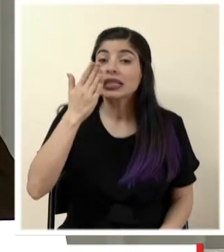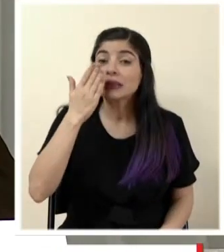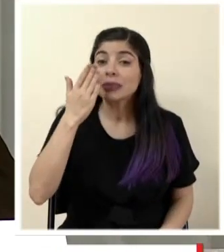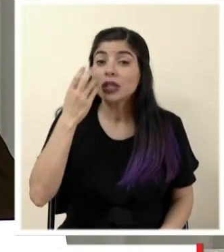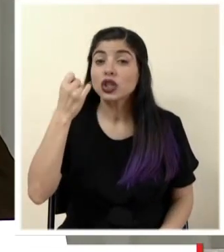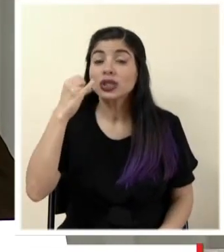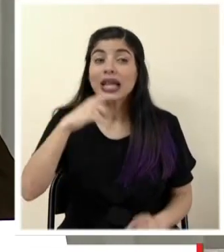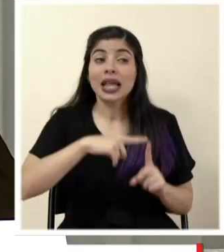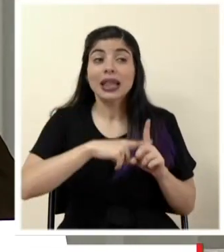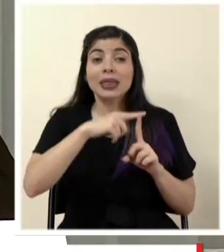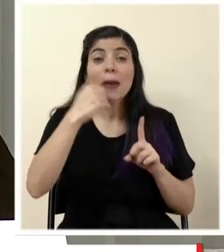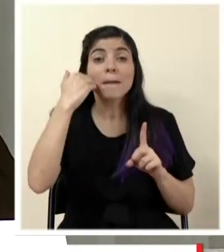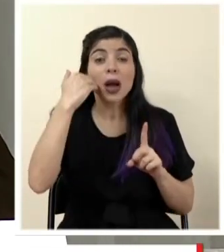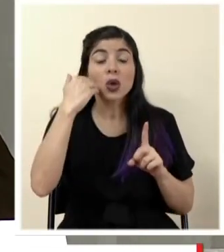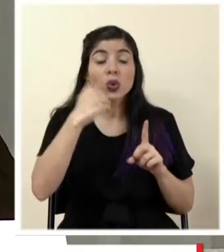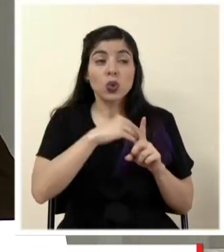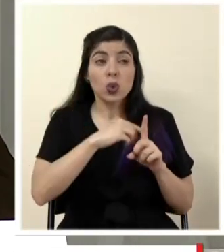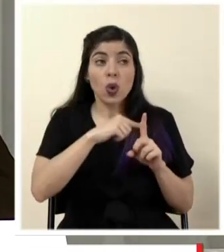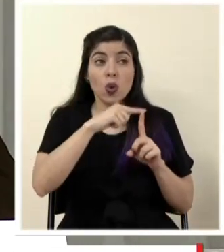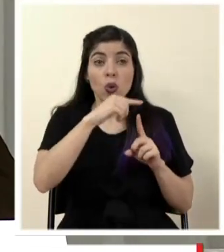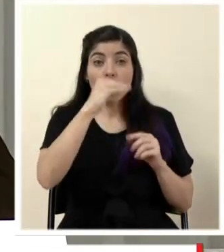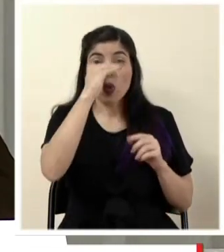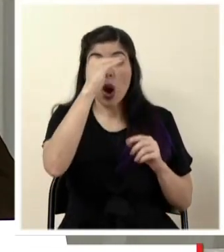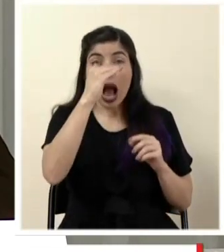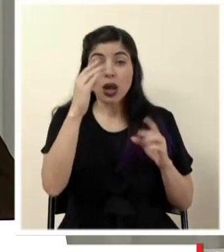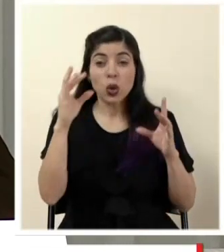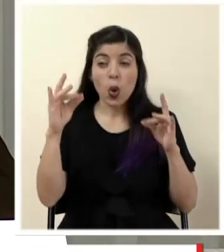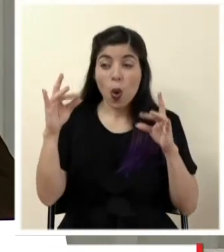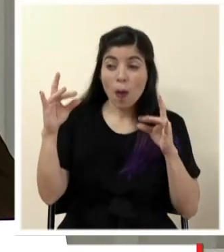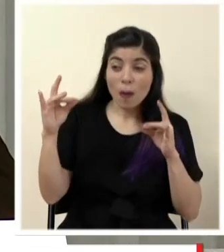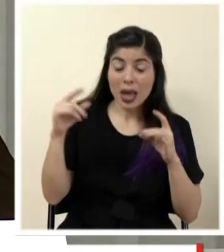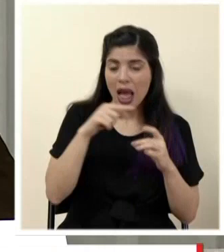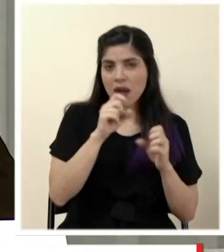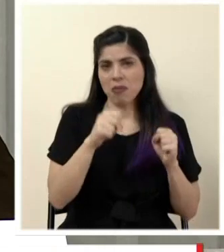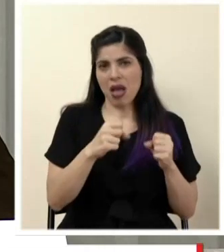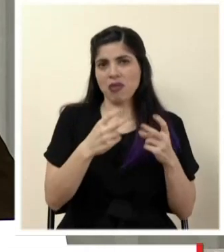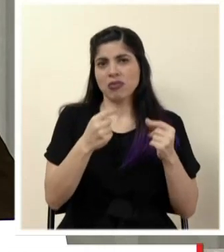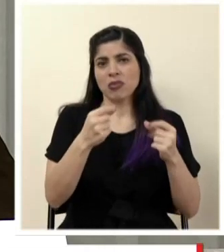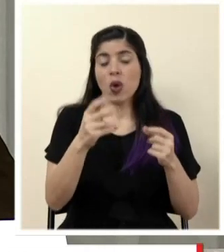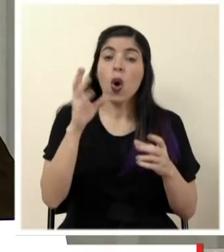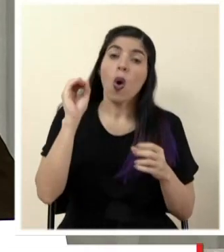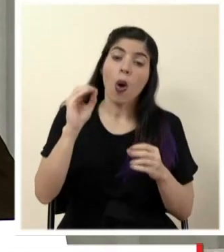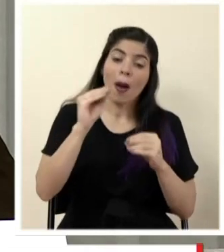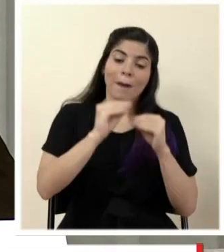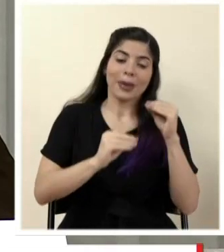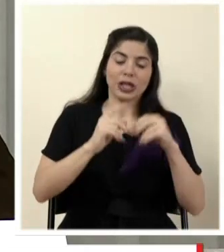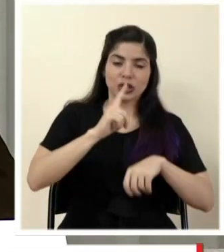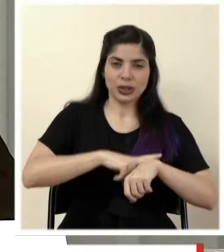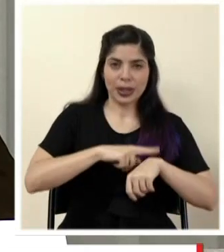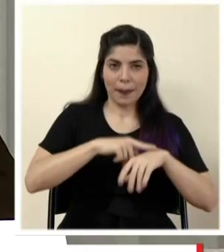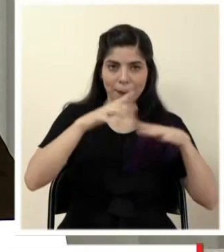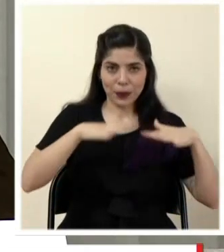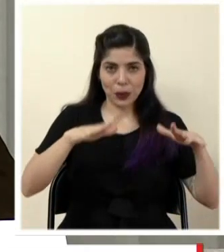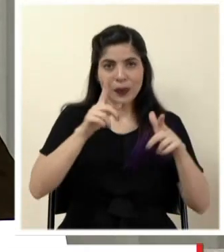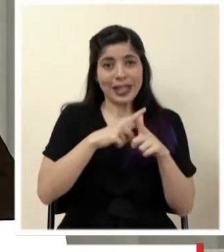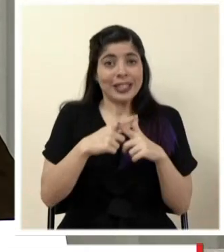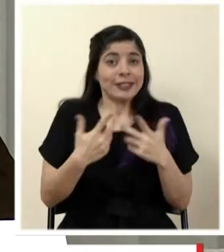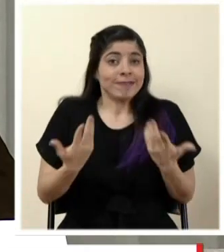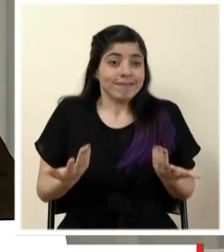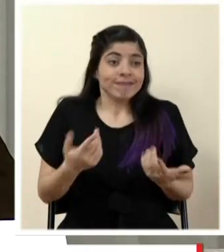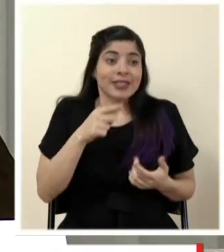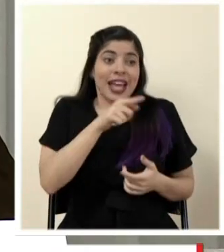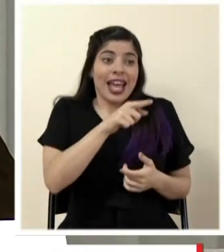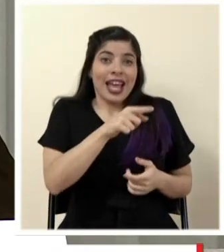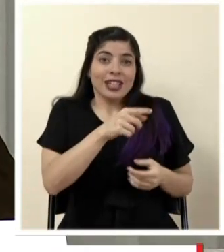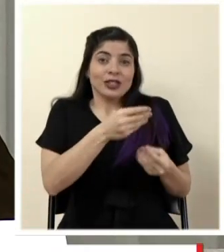más altas y situaciones diferentes de humedad pueden ser más lábiles y pueden durar menos tiempo en el ambiente. Así que eso vendría a confirmar